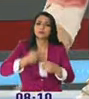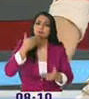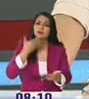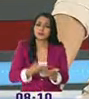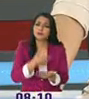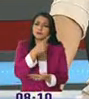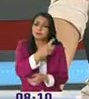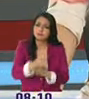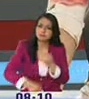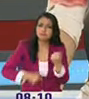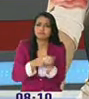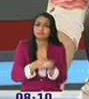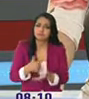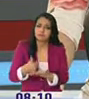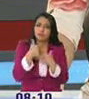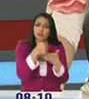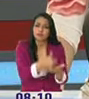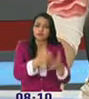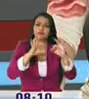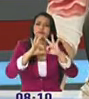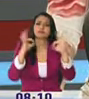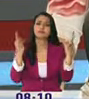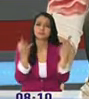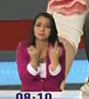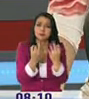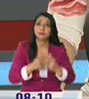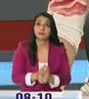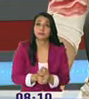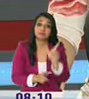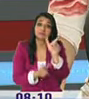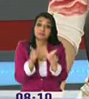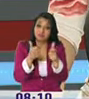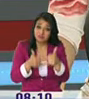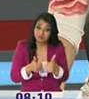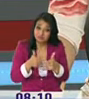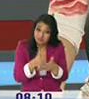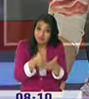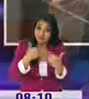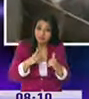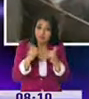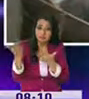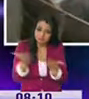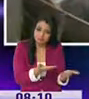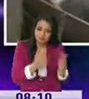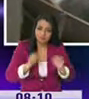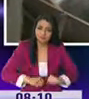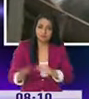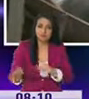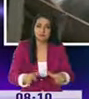una mano, una ayuda para esta familia y aquellas personas que quieren seguir colaborando, pues bienvenido sea.